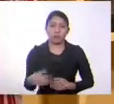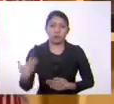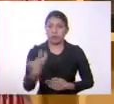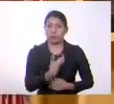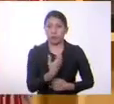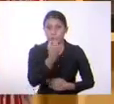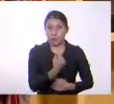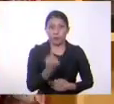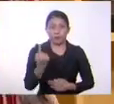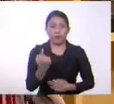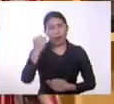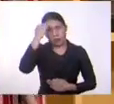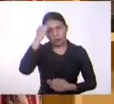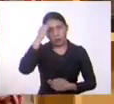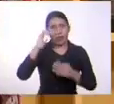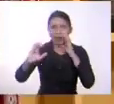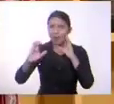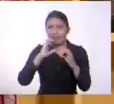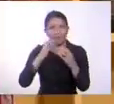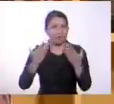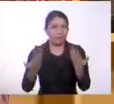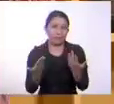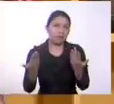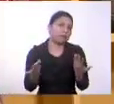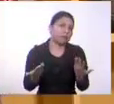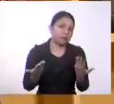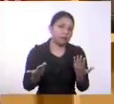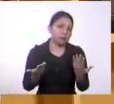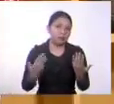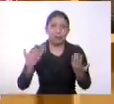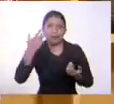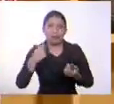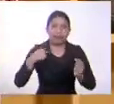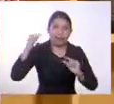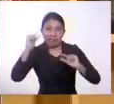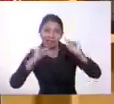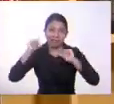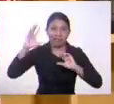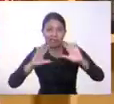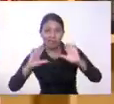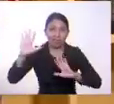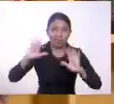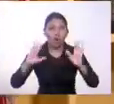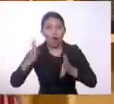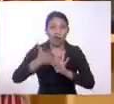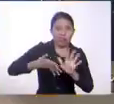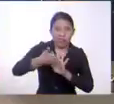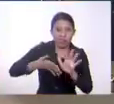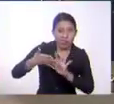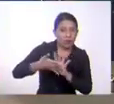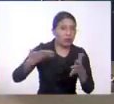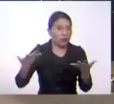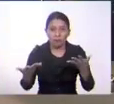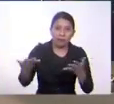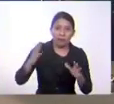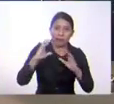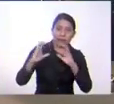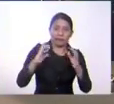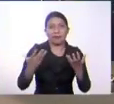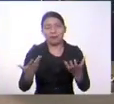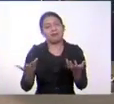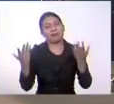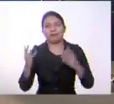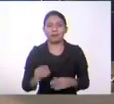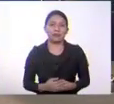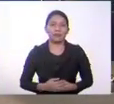nos aprendemos a comunicar de diferentes formas, porque puede ser un lenguaje corporal, gestual o a señas, para poder pedirlo.